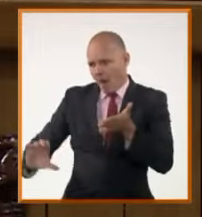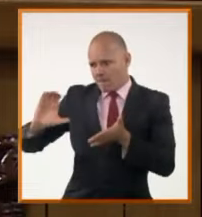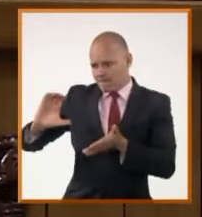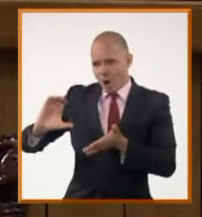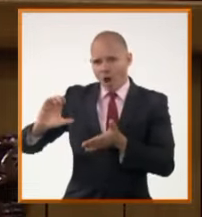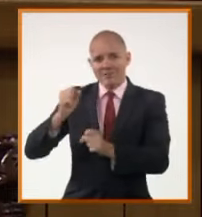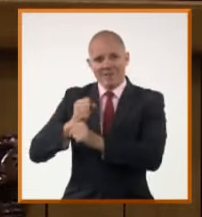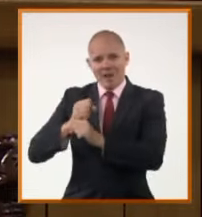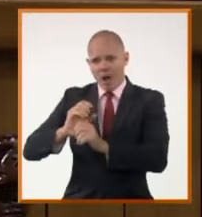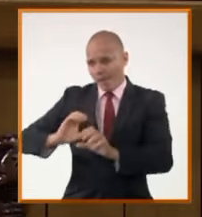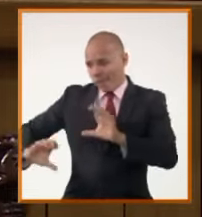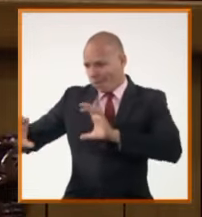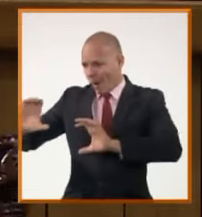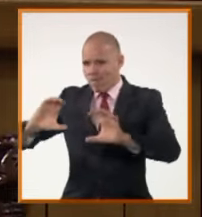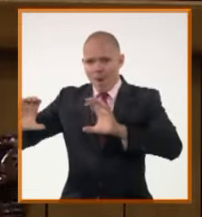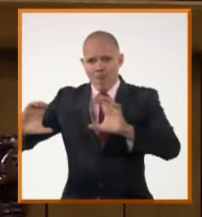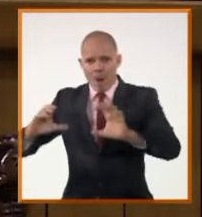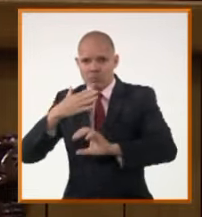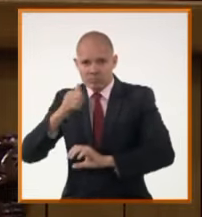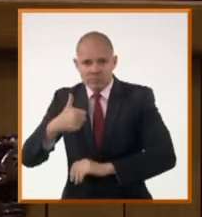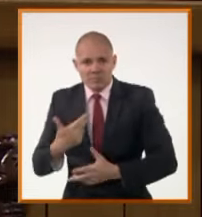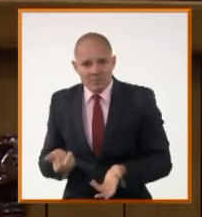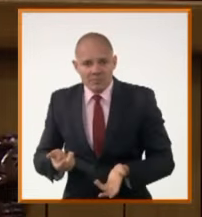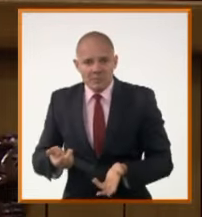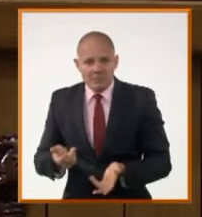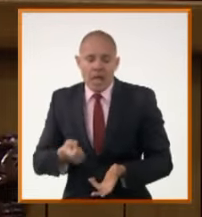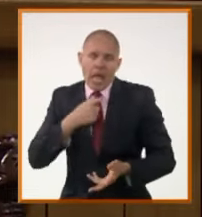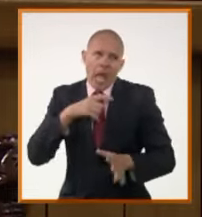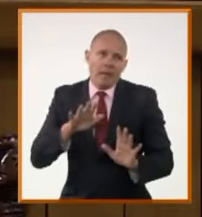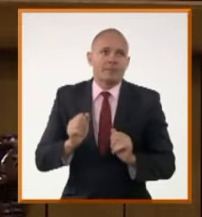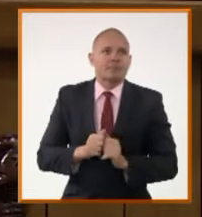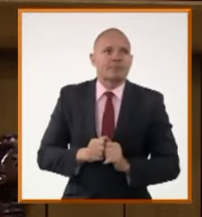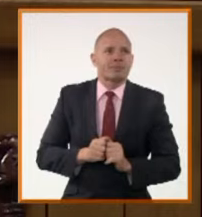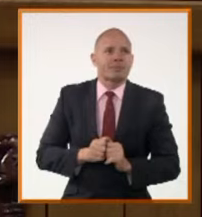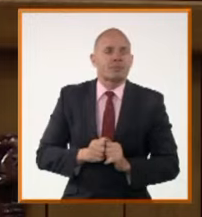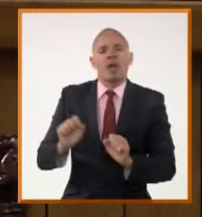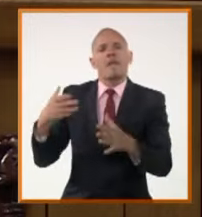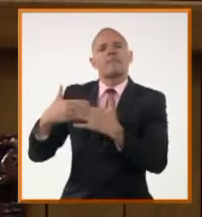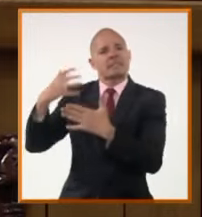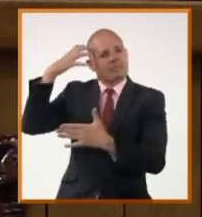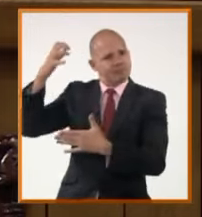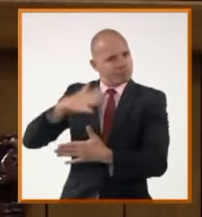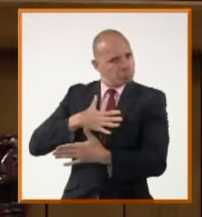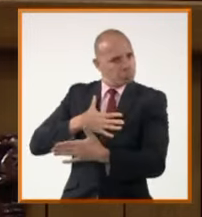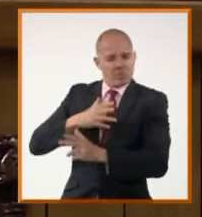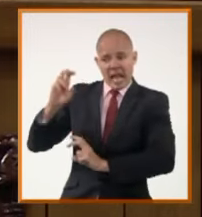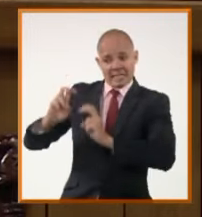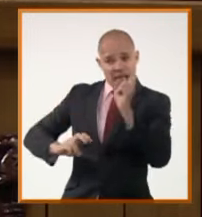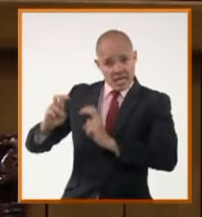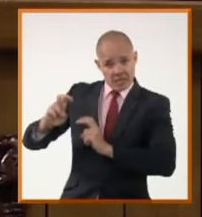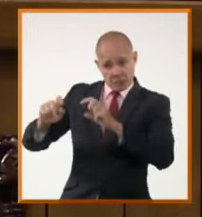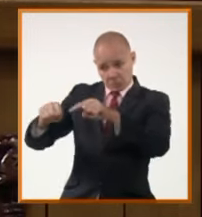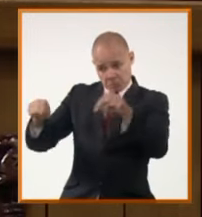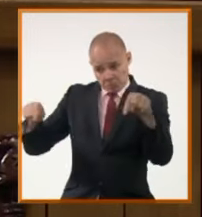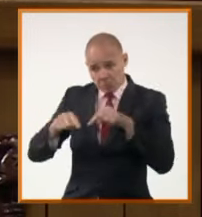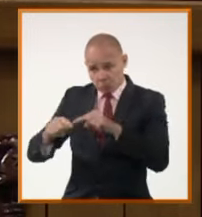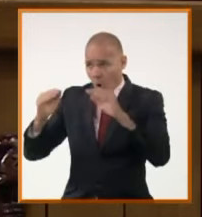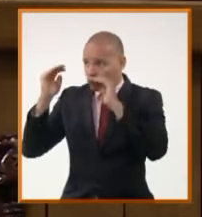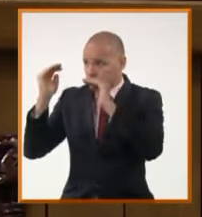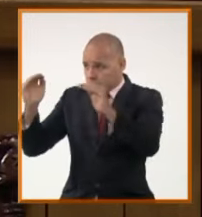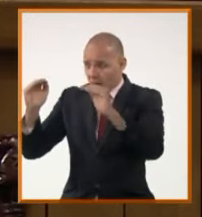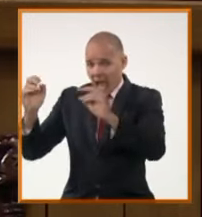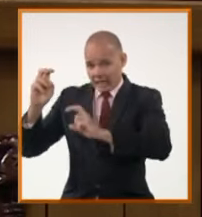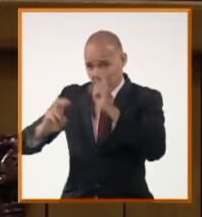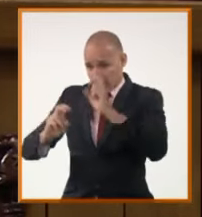ese mismo taller. Yo tengo el taller, pero no tengo piezas. Pero tengo el taller. Yo tengo ahí a los mecánicos